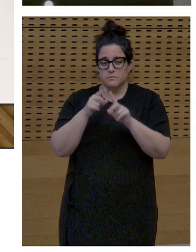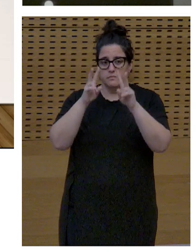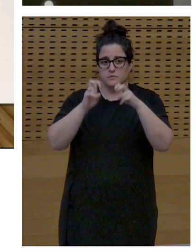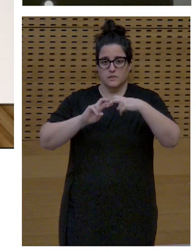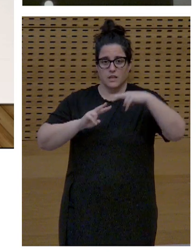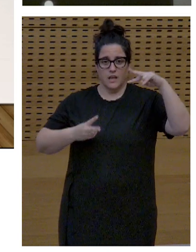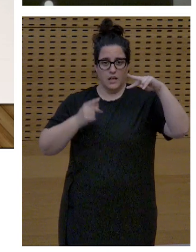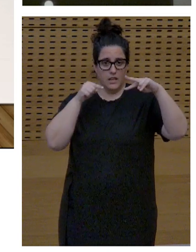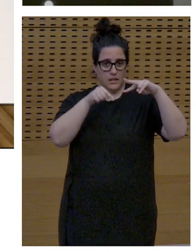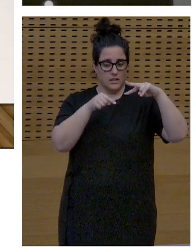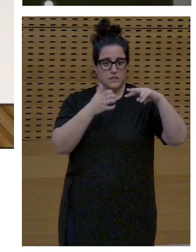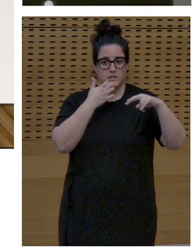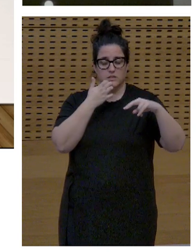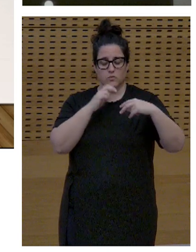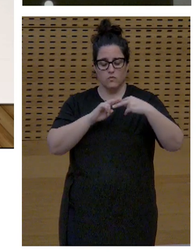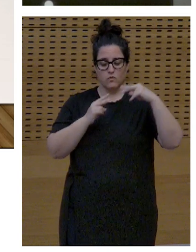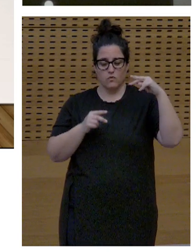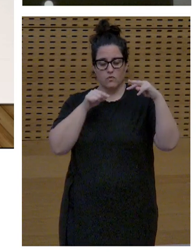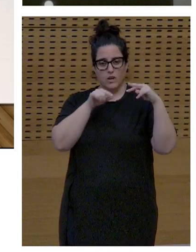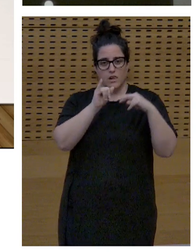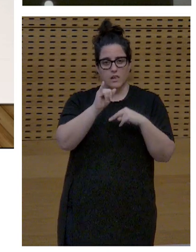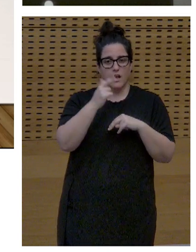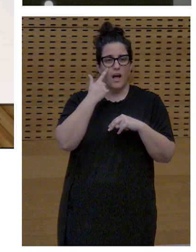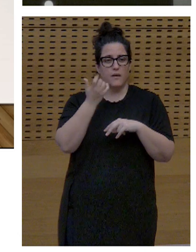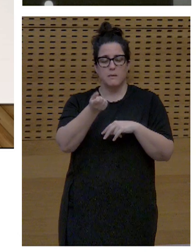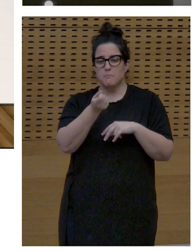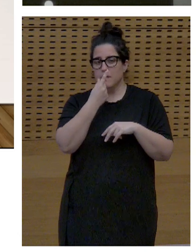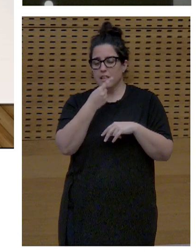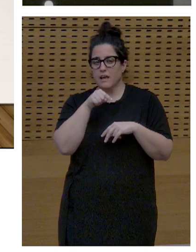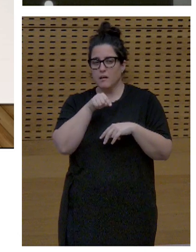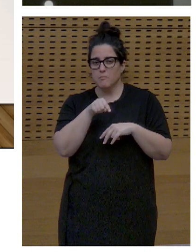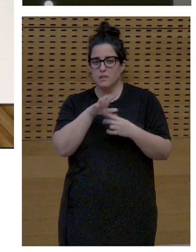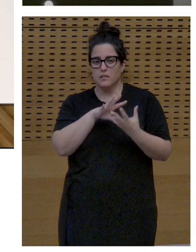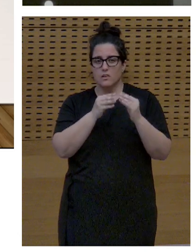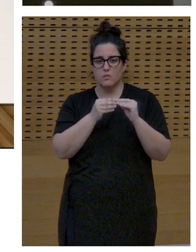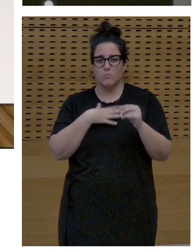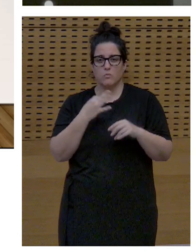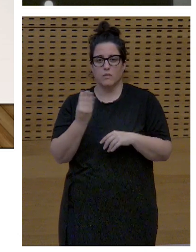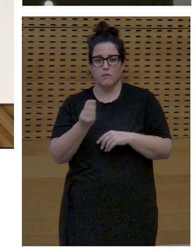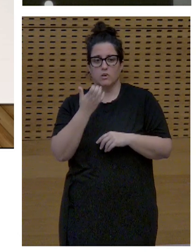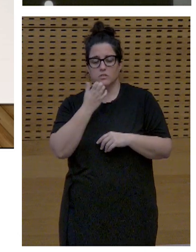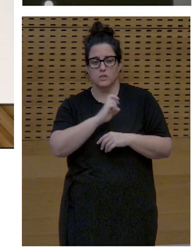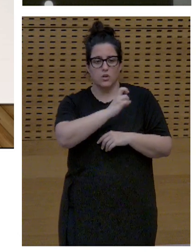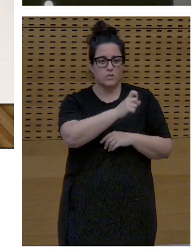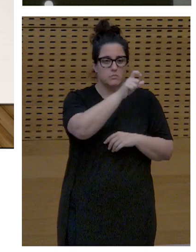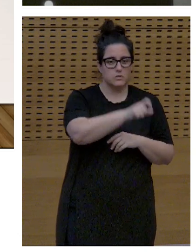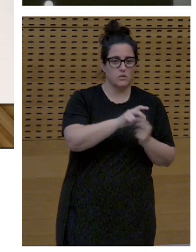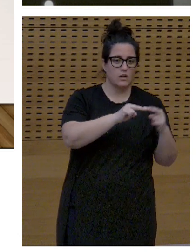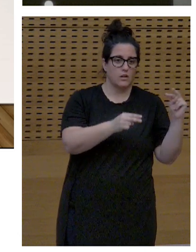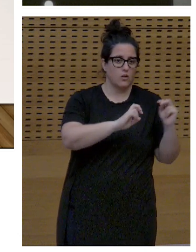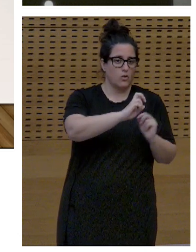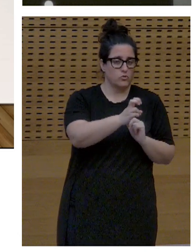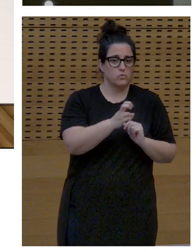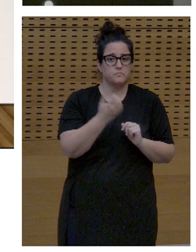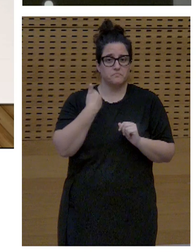decir, si tú tienes una forma genética, voy a ver si este medicamento a ti te va mejor que a los otros. Esto ya se hace mucho tiempo